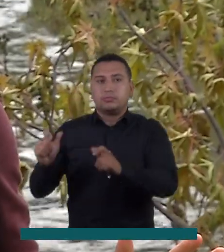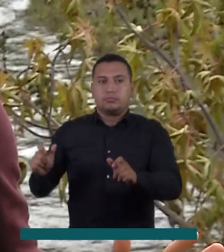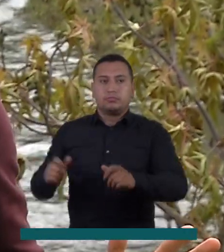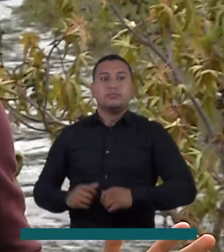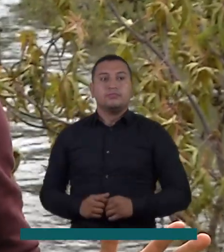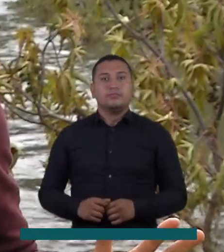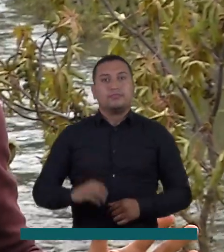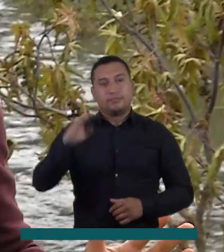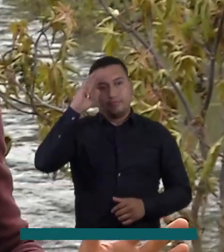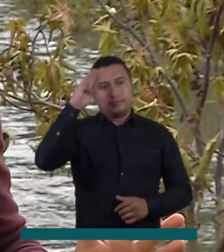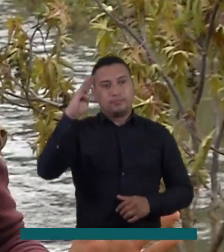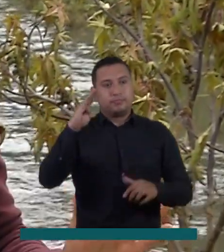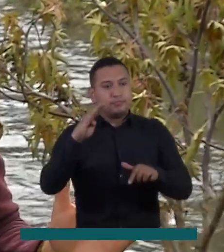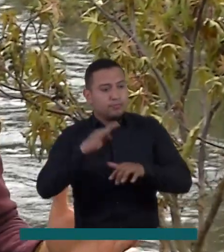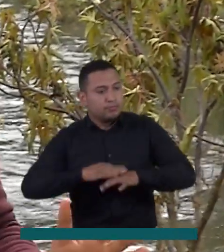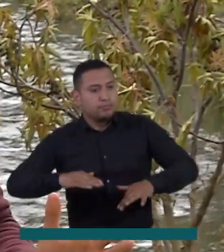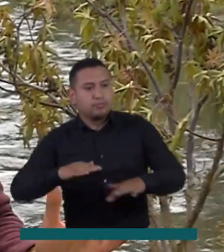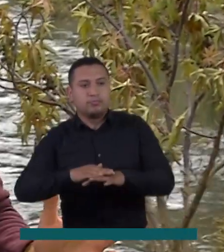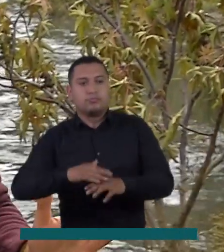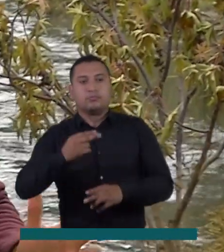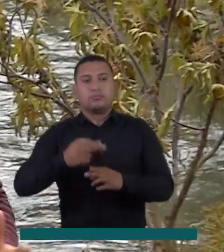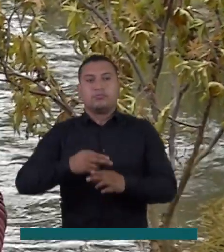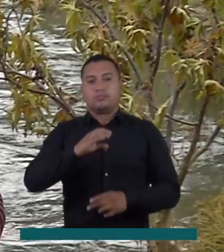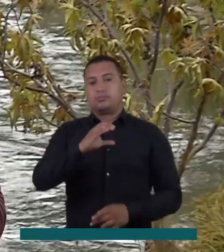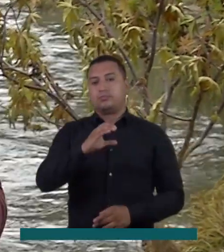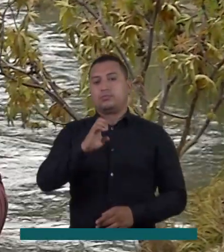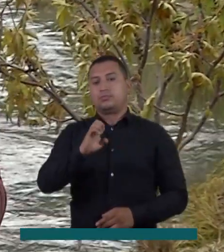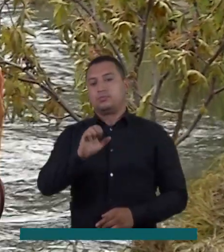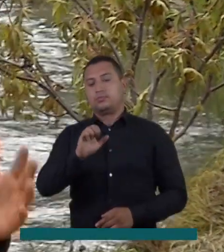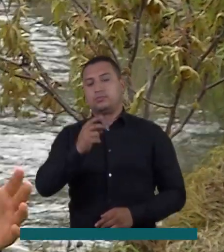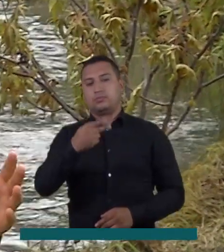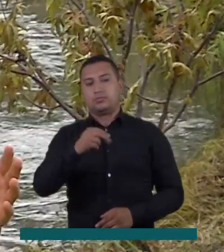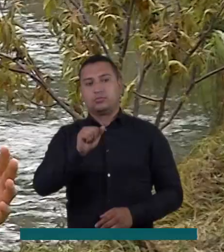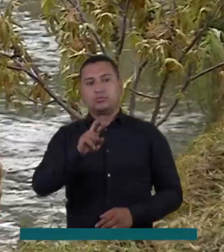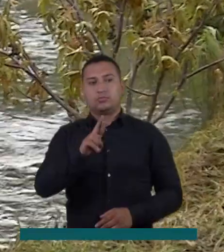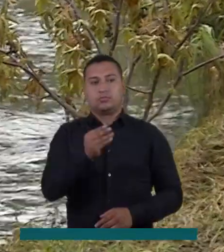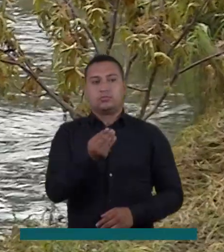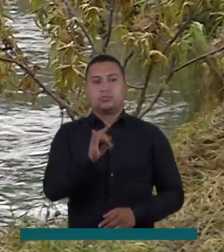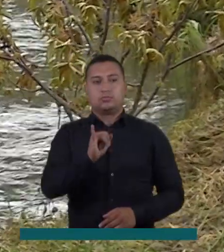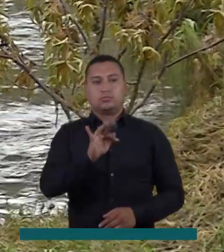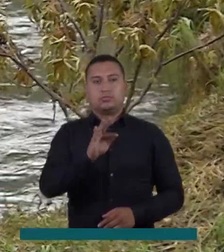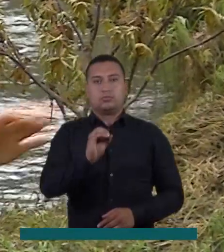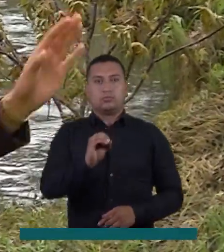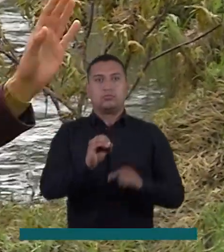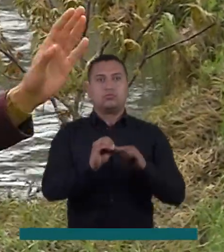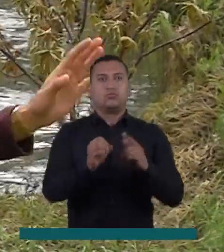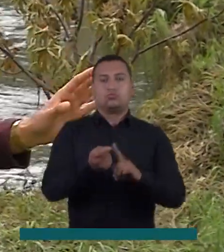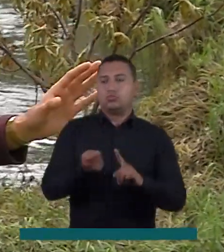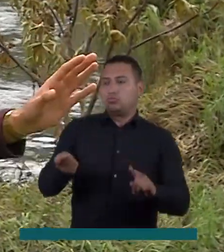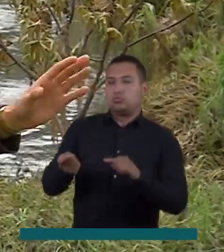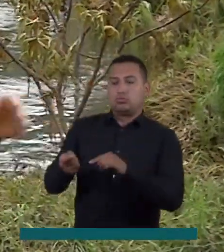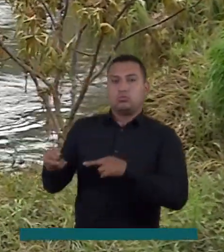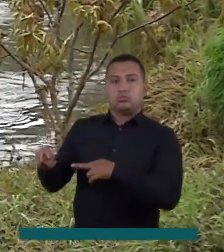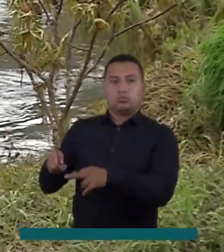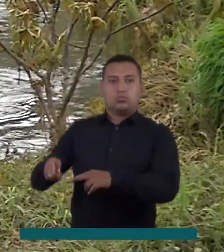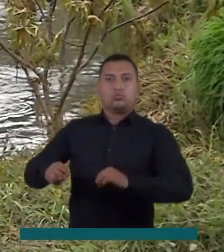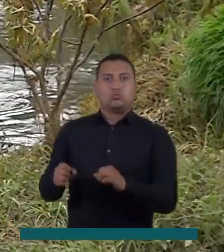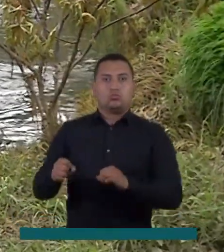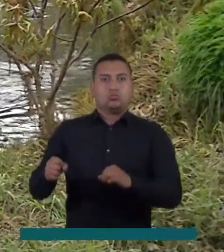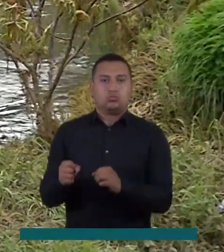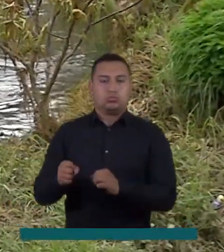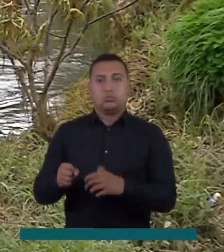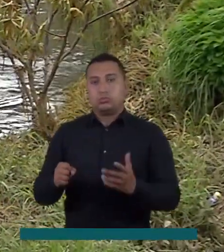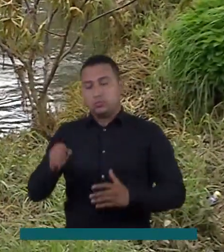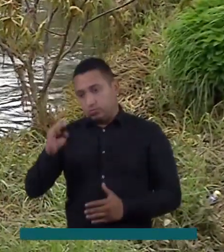gusto saludarlos desde el corregimiento El Charquito, ubicado a unos pocos metros del río Bogotá, aquí en Soacha, donde